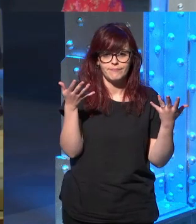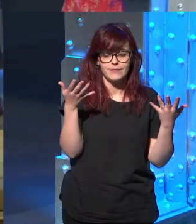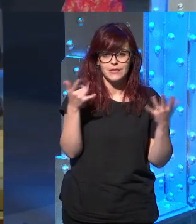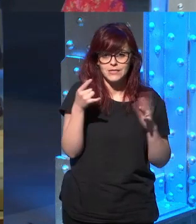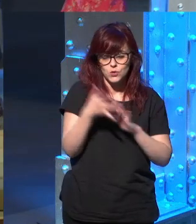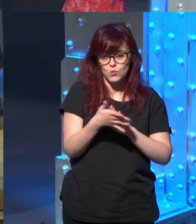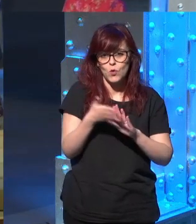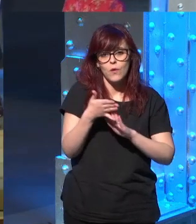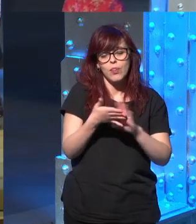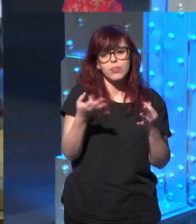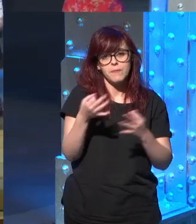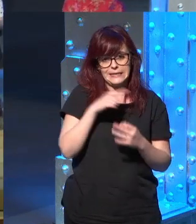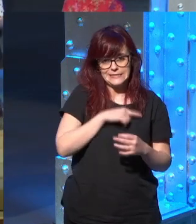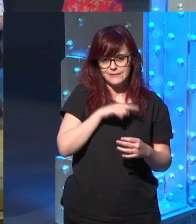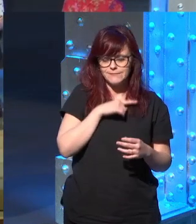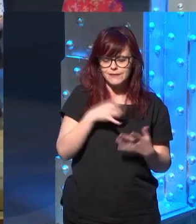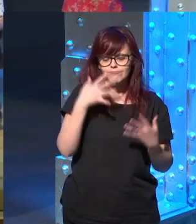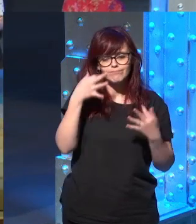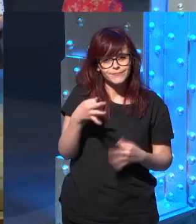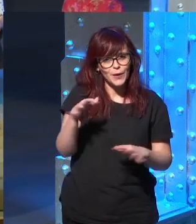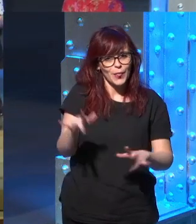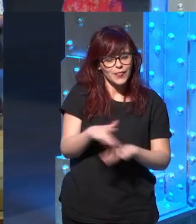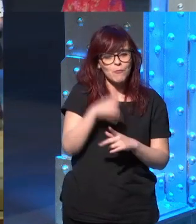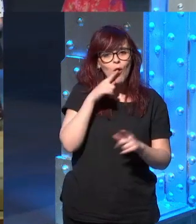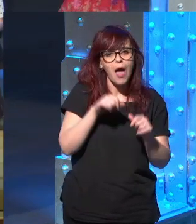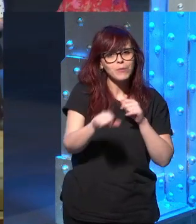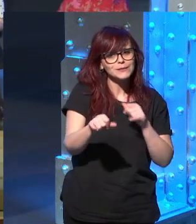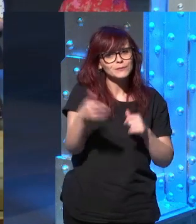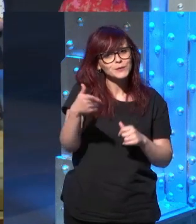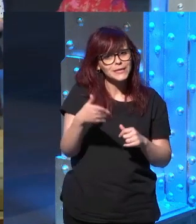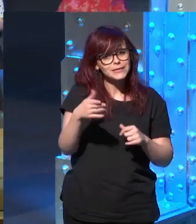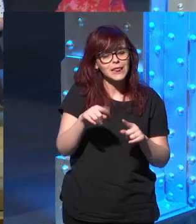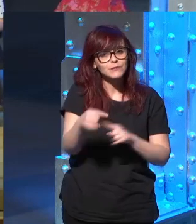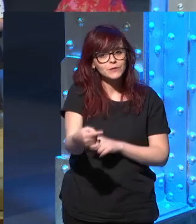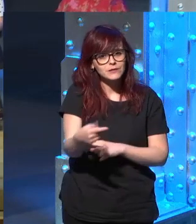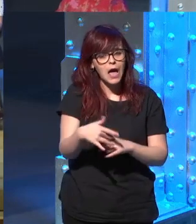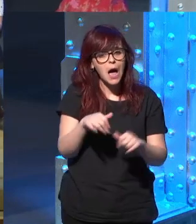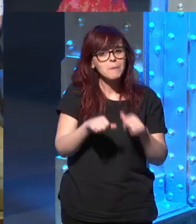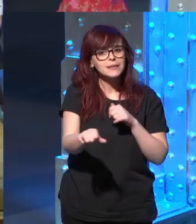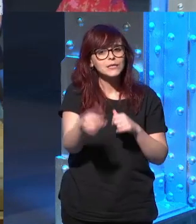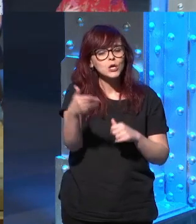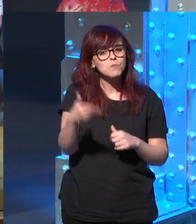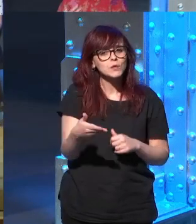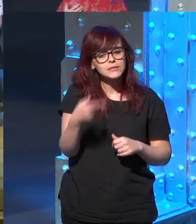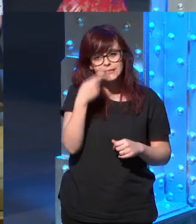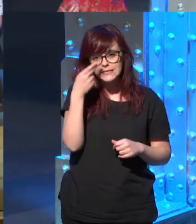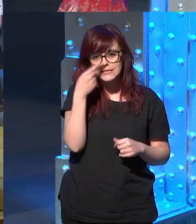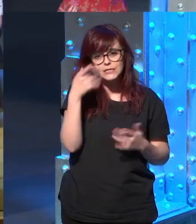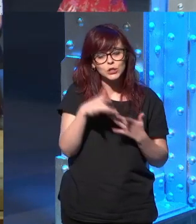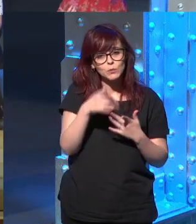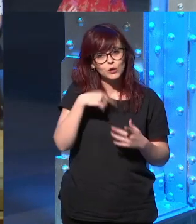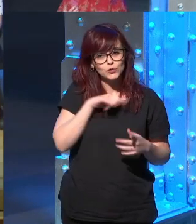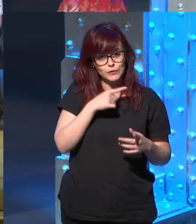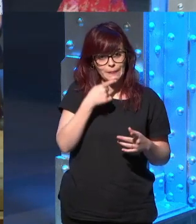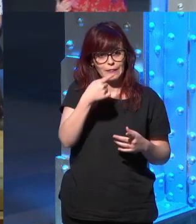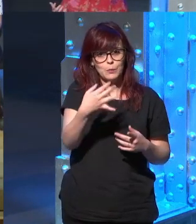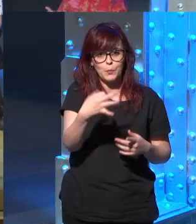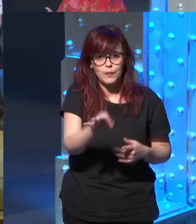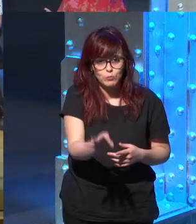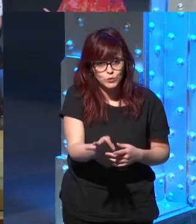Estar convencido de su importancia. Ajá. Y a partir de ahí, sí. Claro. Y en todo caso, además, yo creo que lo interesante no es tanto lo que nosotras podamos decir,